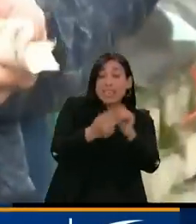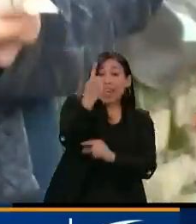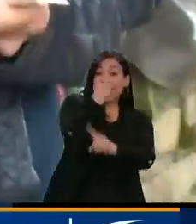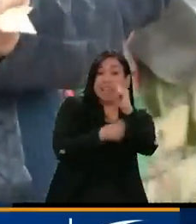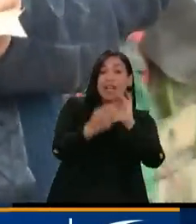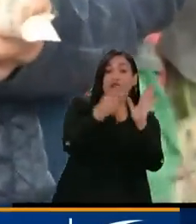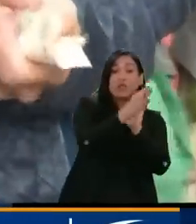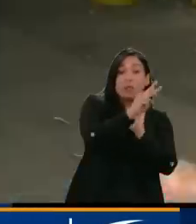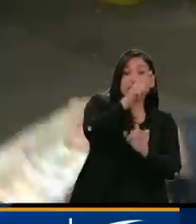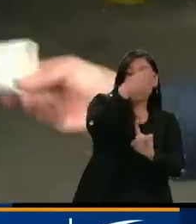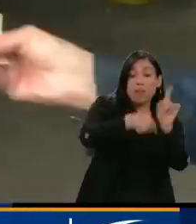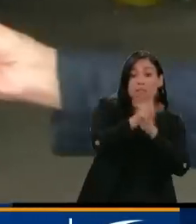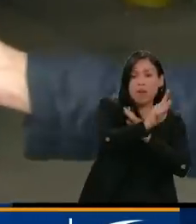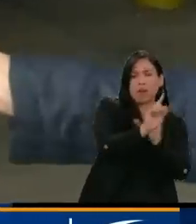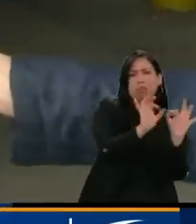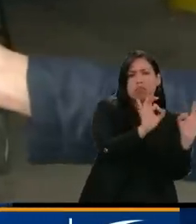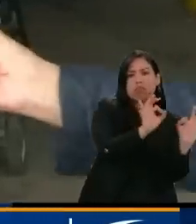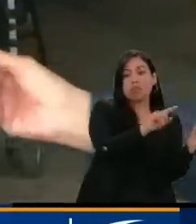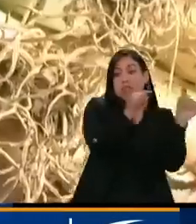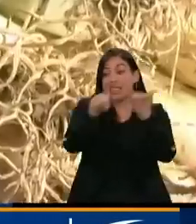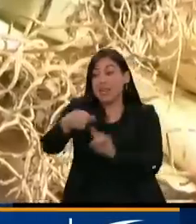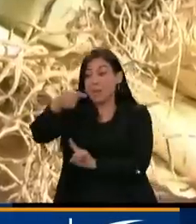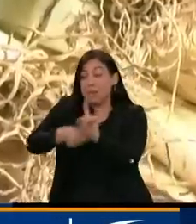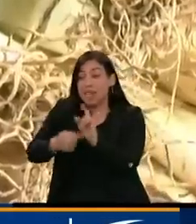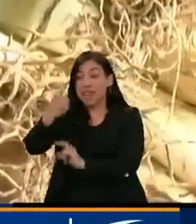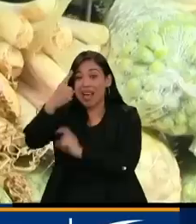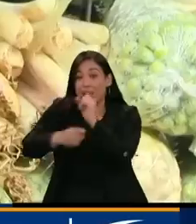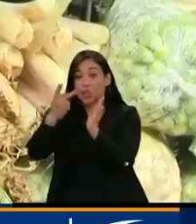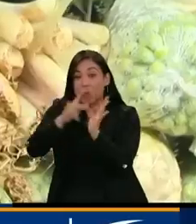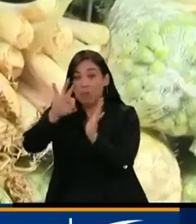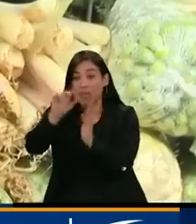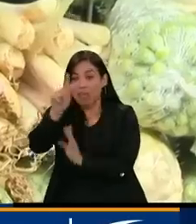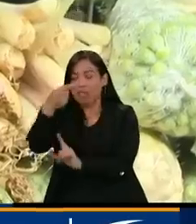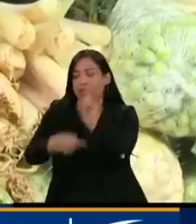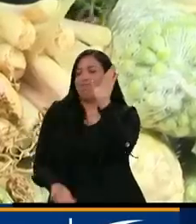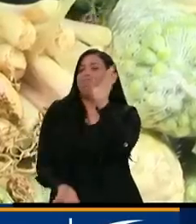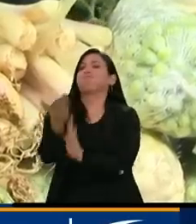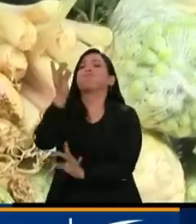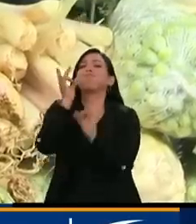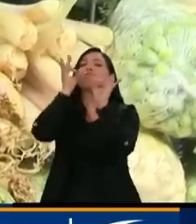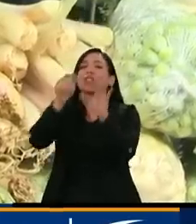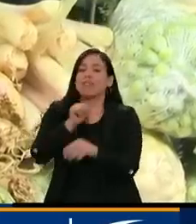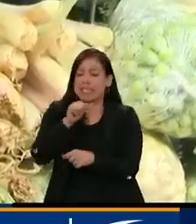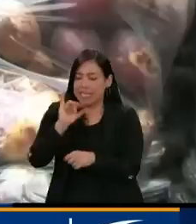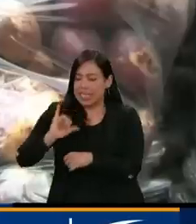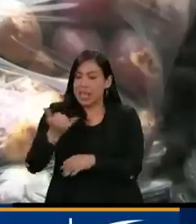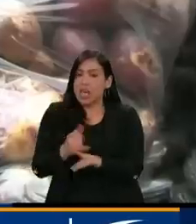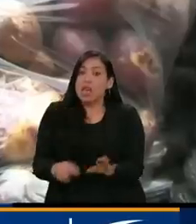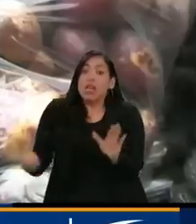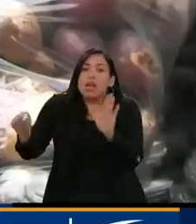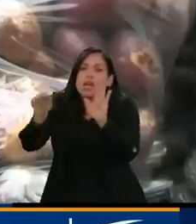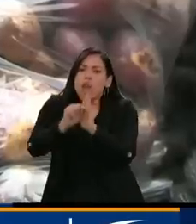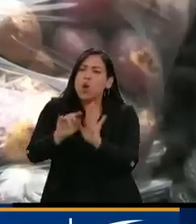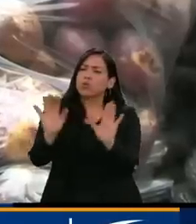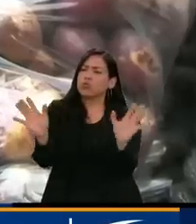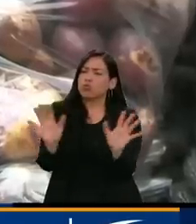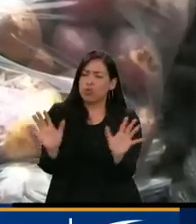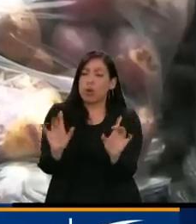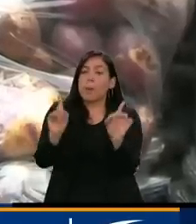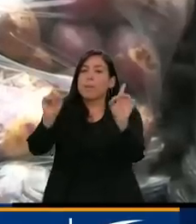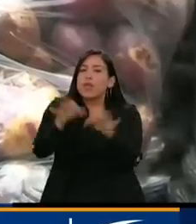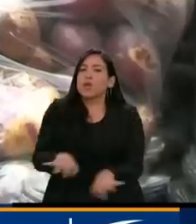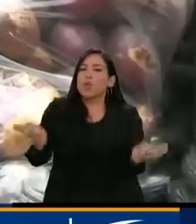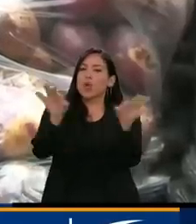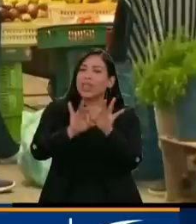año 2022. Ya nos pasó en noviembre, en diciembre y en enero, esto va a seguir decreciendo. Esto no es malo, si bien la cifra es negativa, lo que muestra